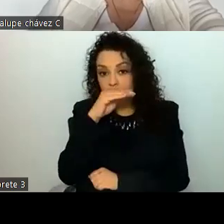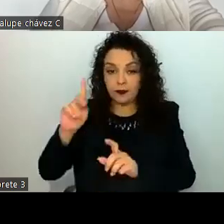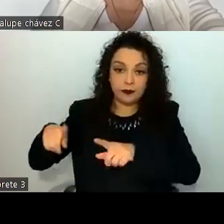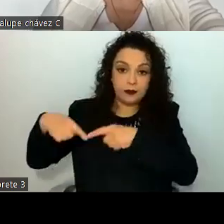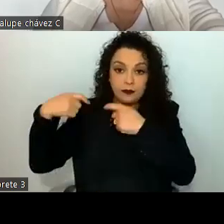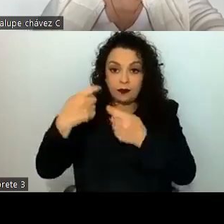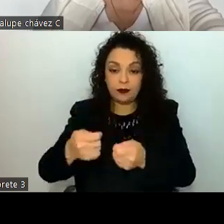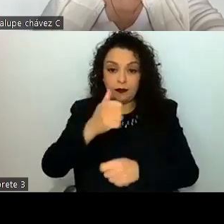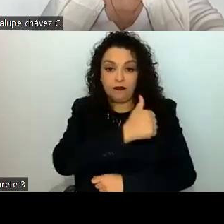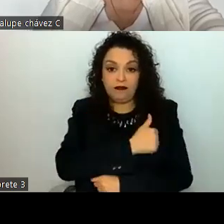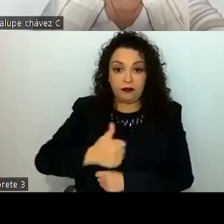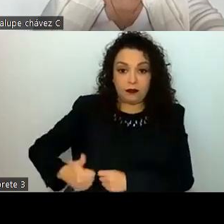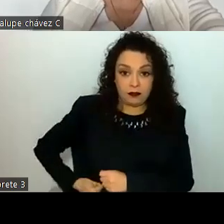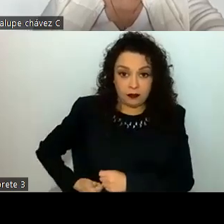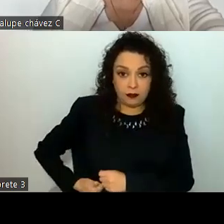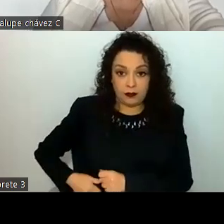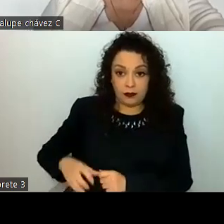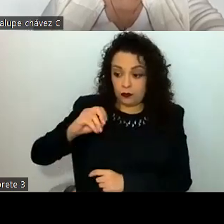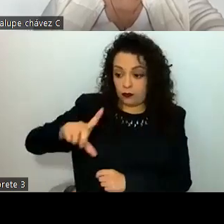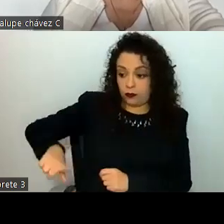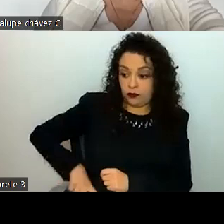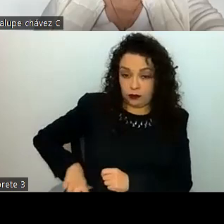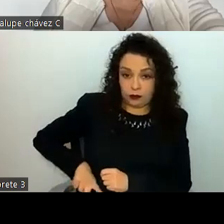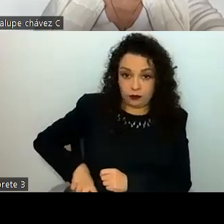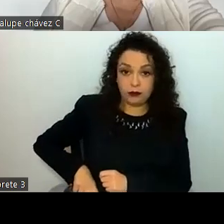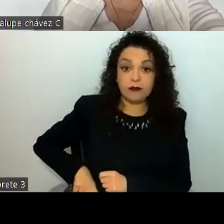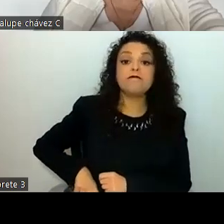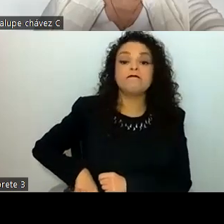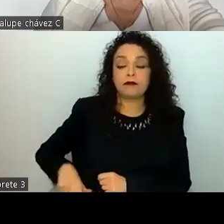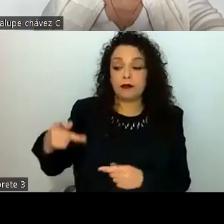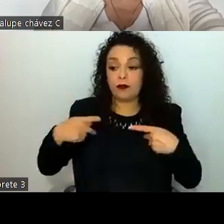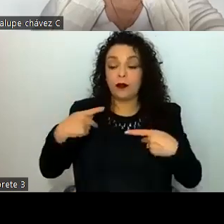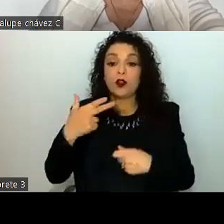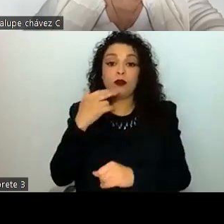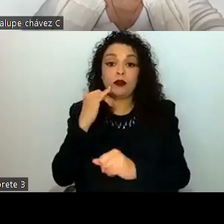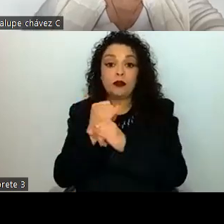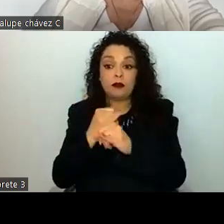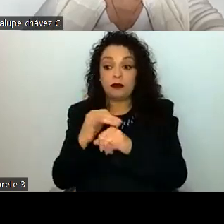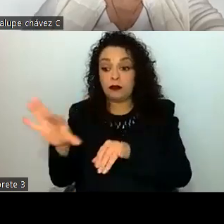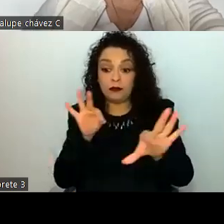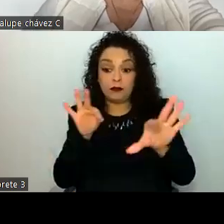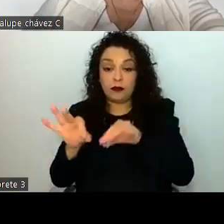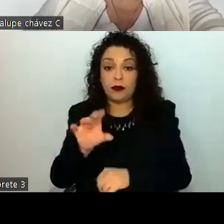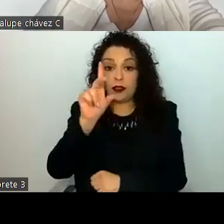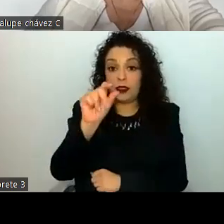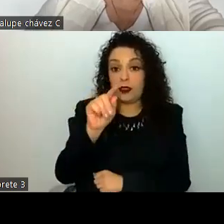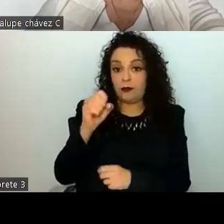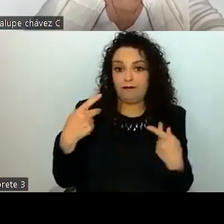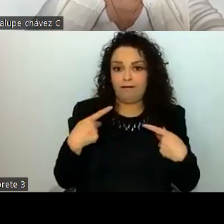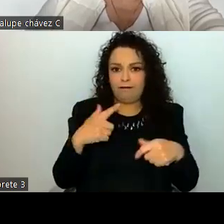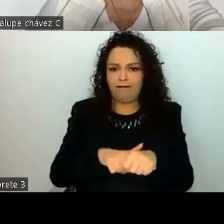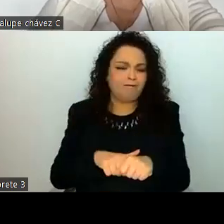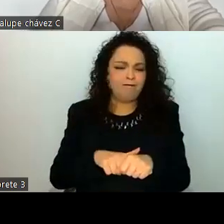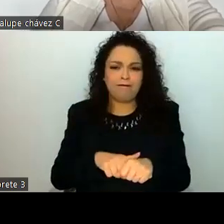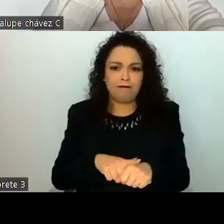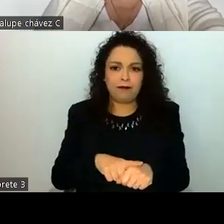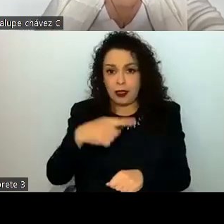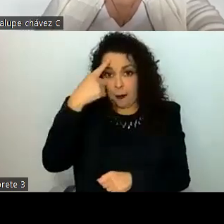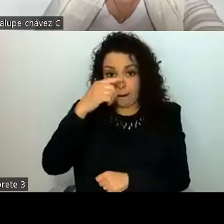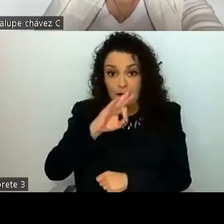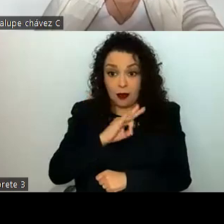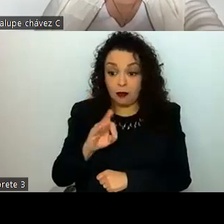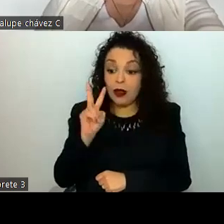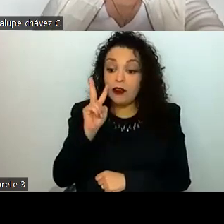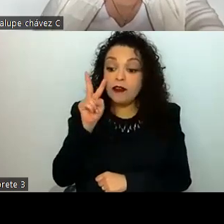alcaldías no recopilará datos personales de los usuarios. Es decir, que para poder acceder al mismo, las personas